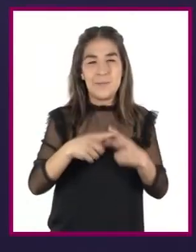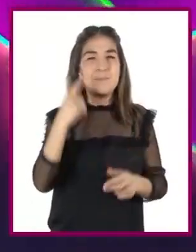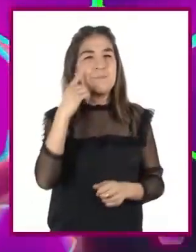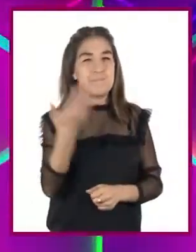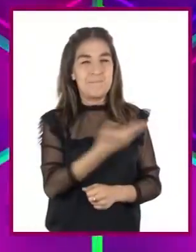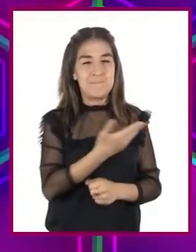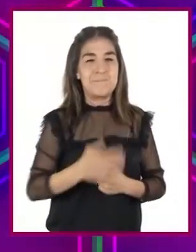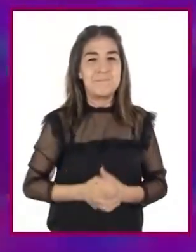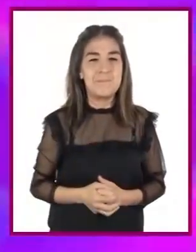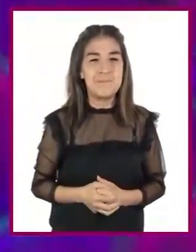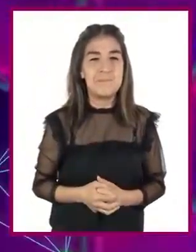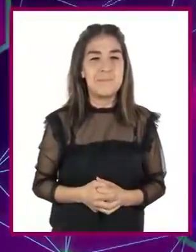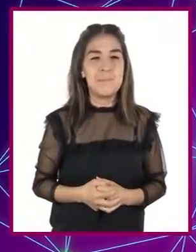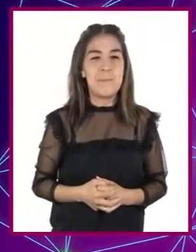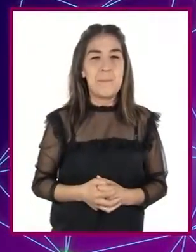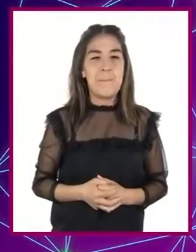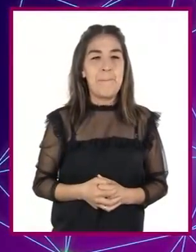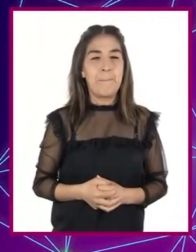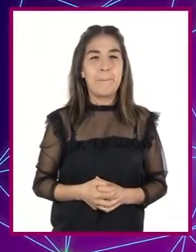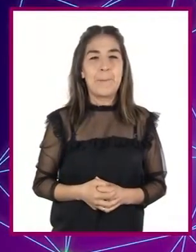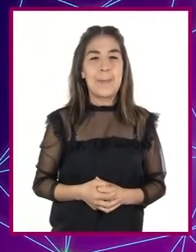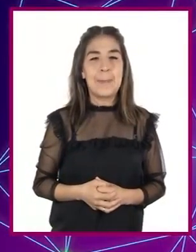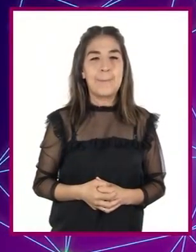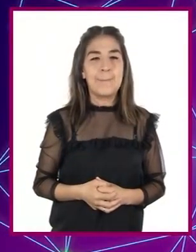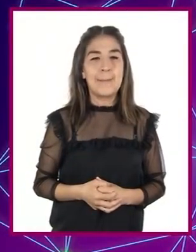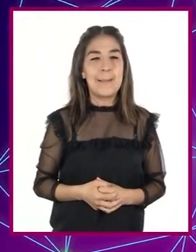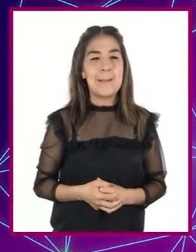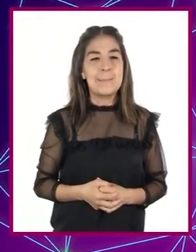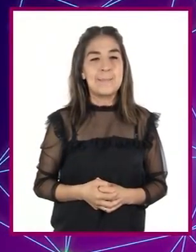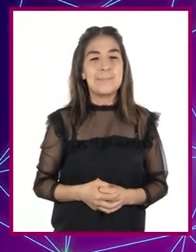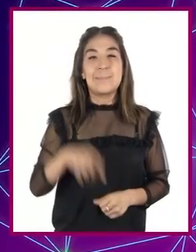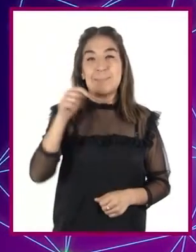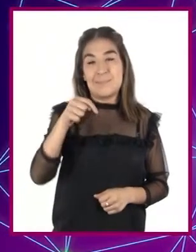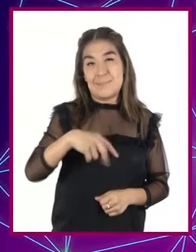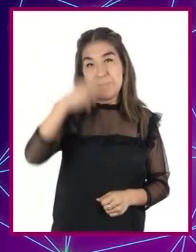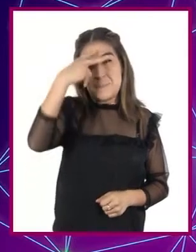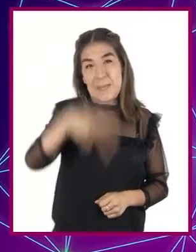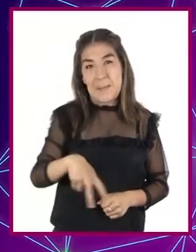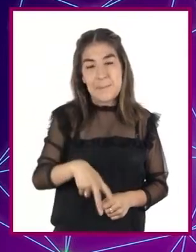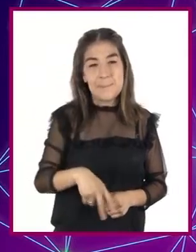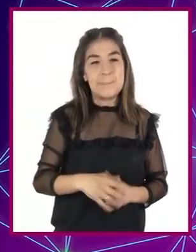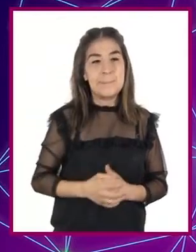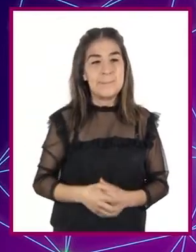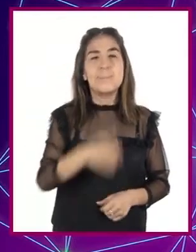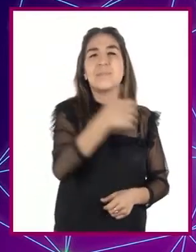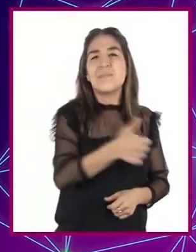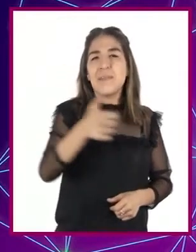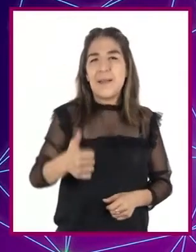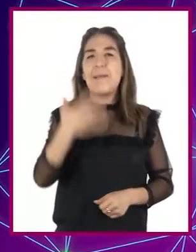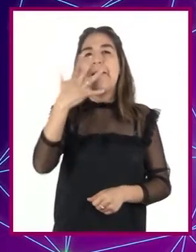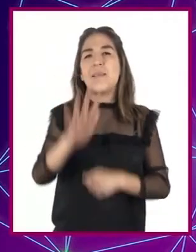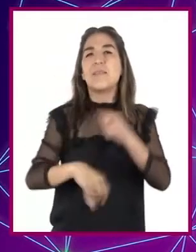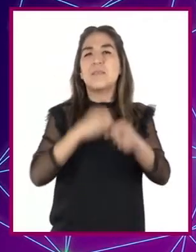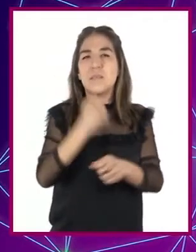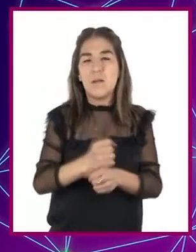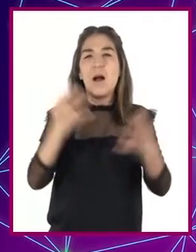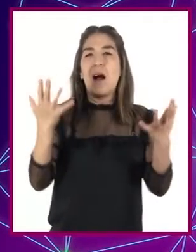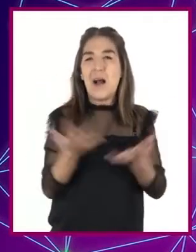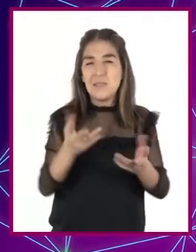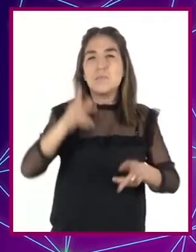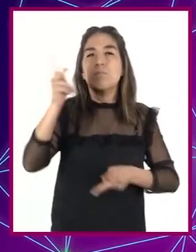ella! En México, cada 10 años se realiza un censo de población y